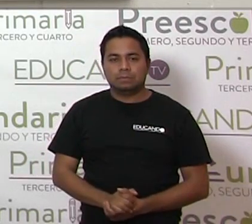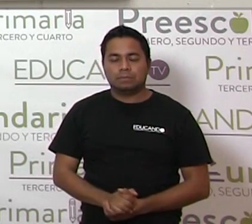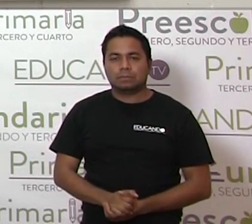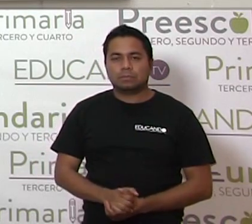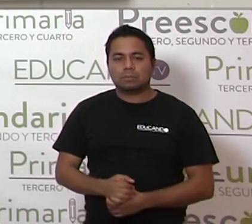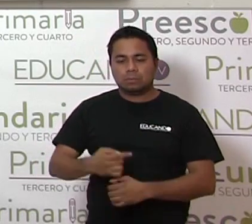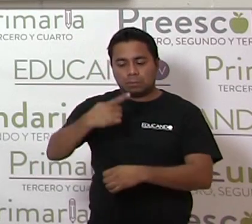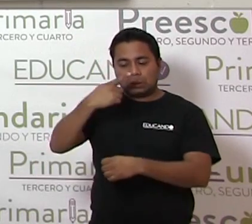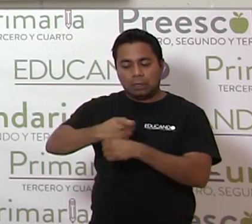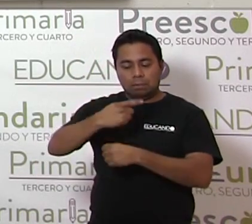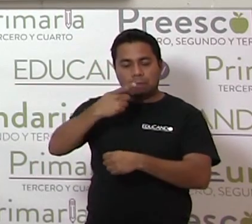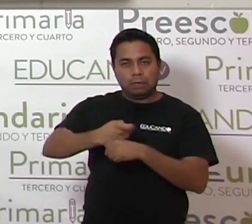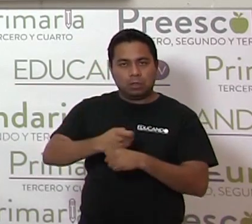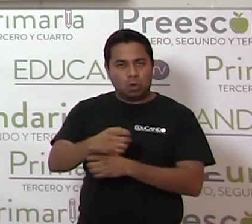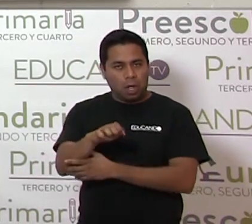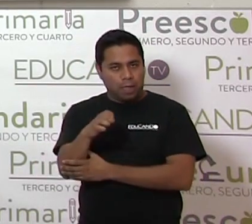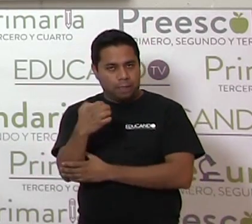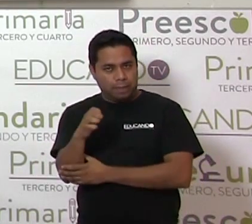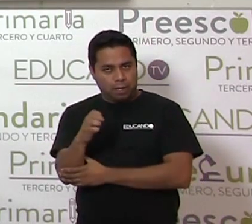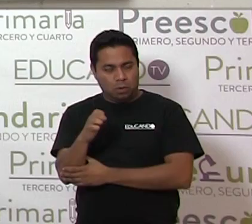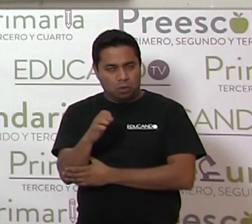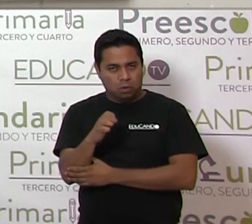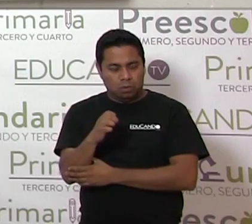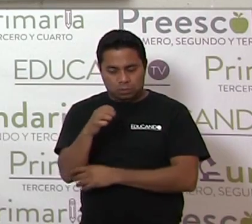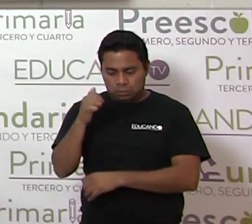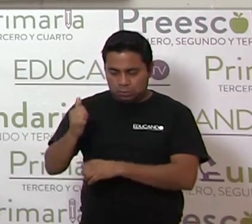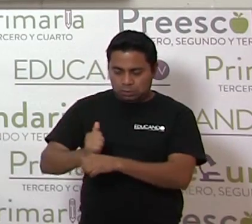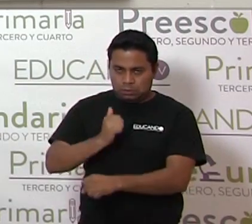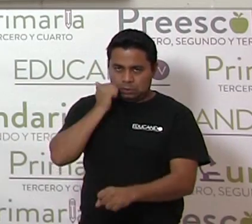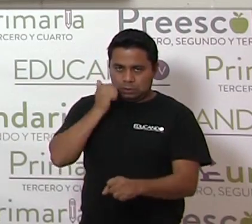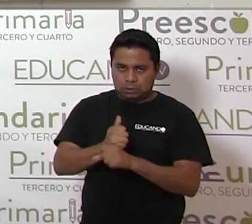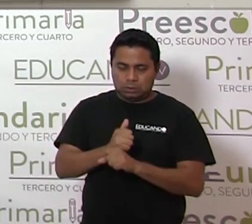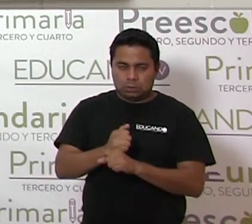de enero de